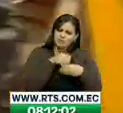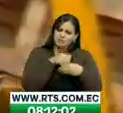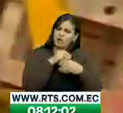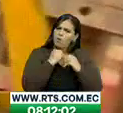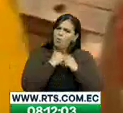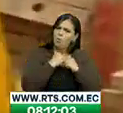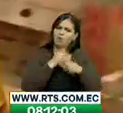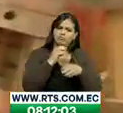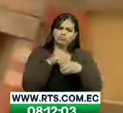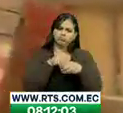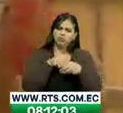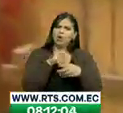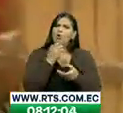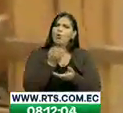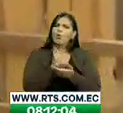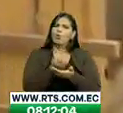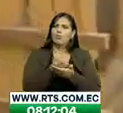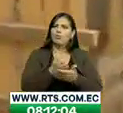maquinarias